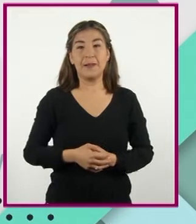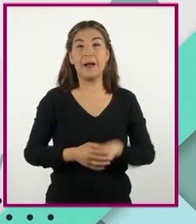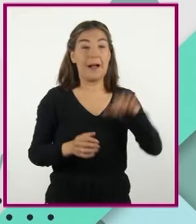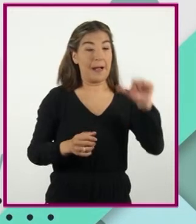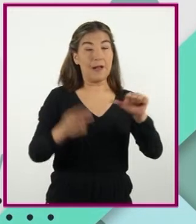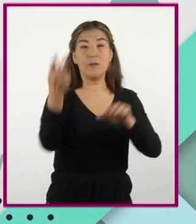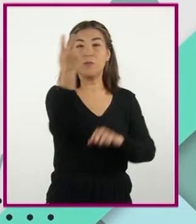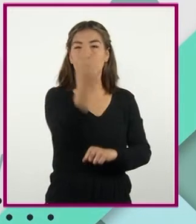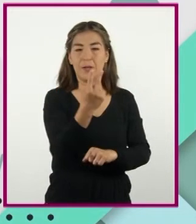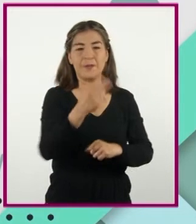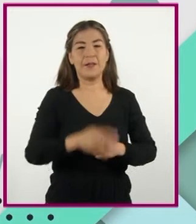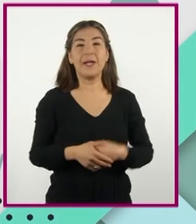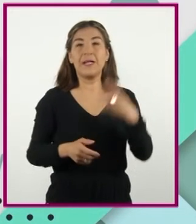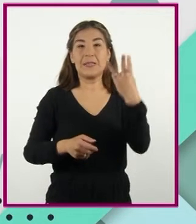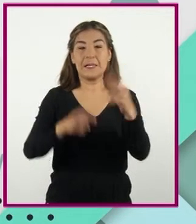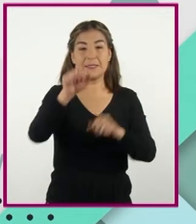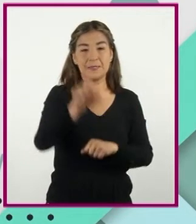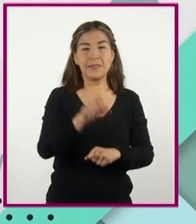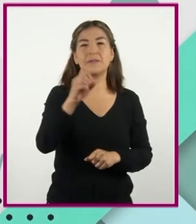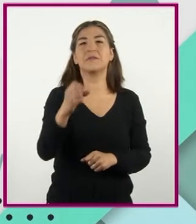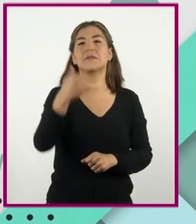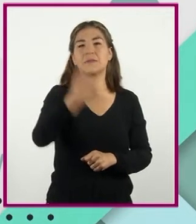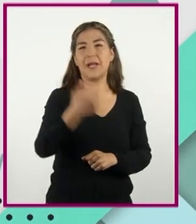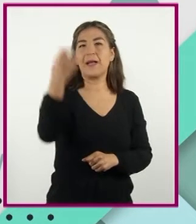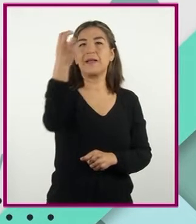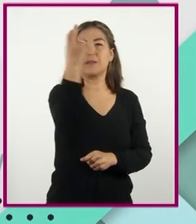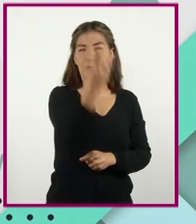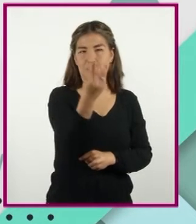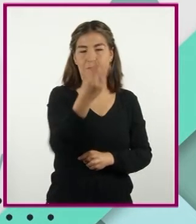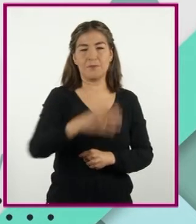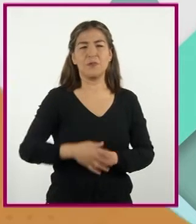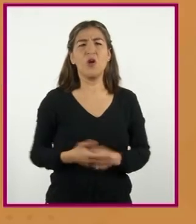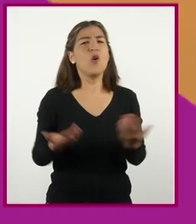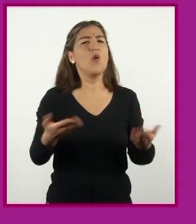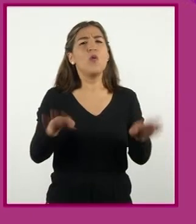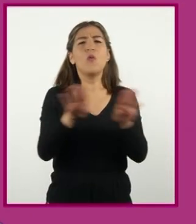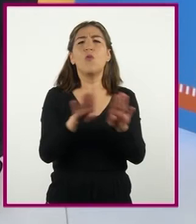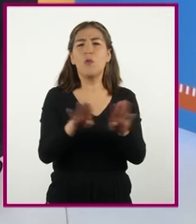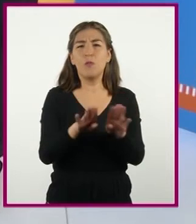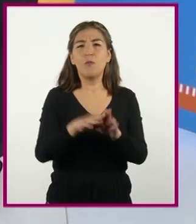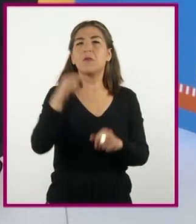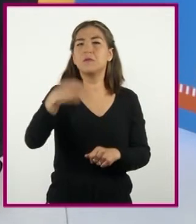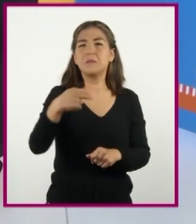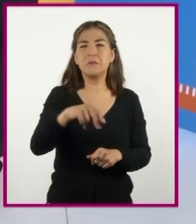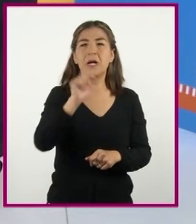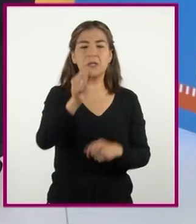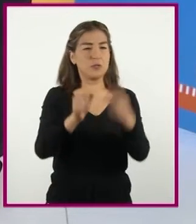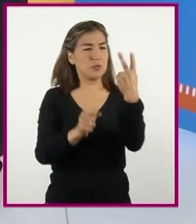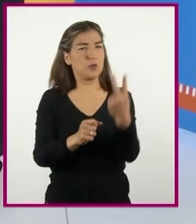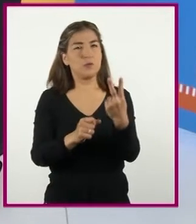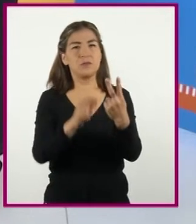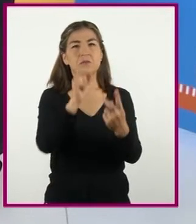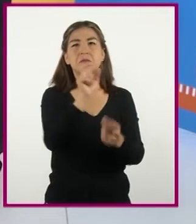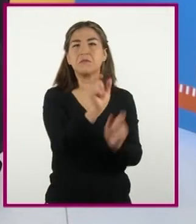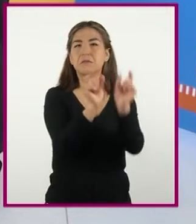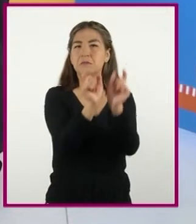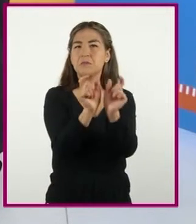cuadrado, 3x al cubo. ¿Cómo se llamarán los que tienen 2 términos,